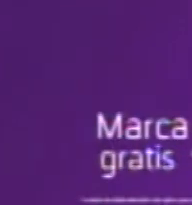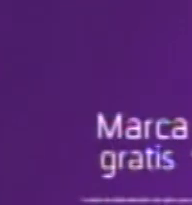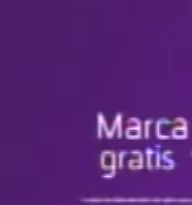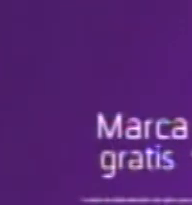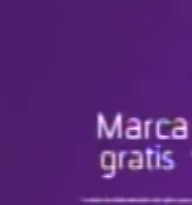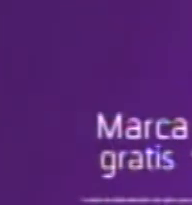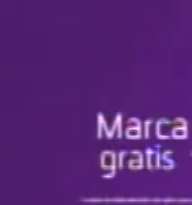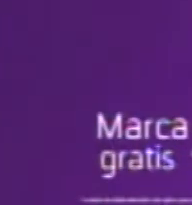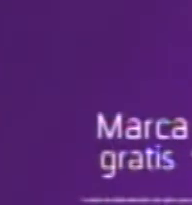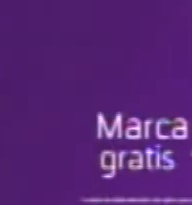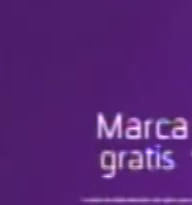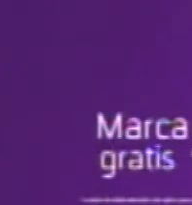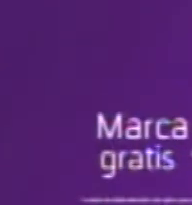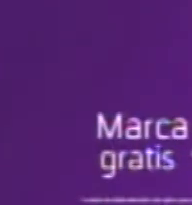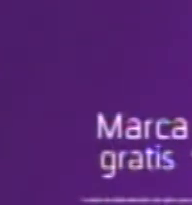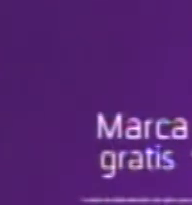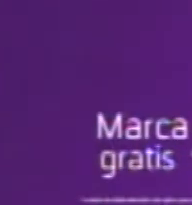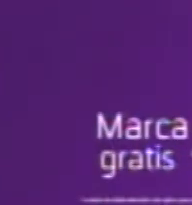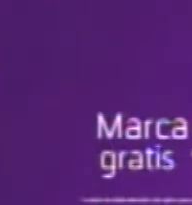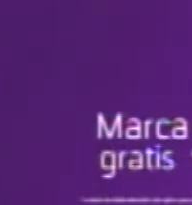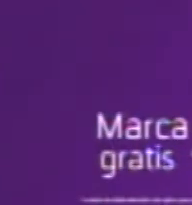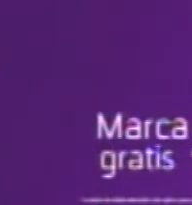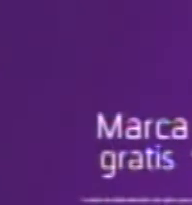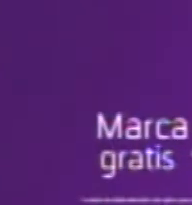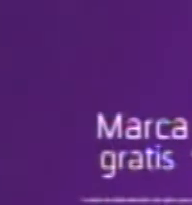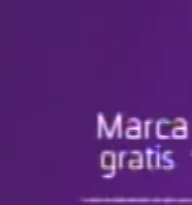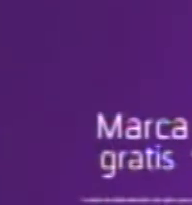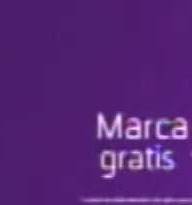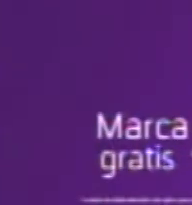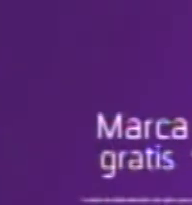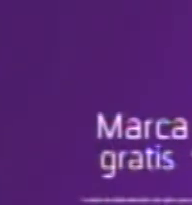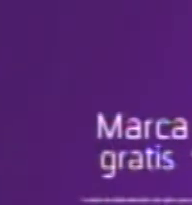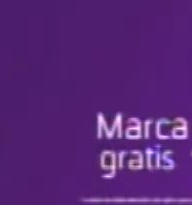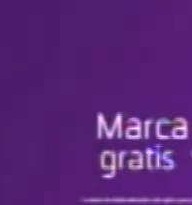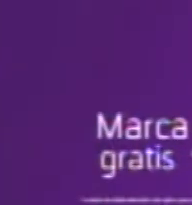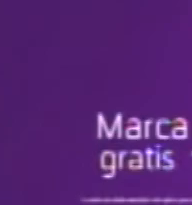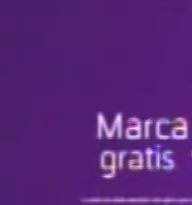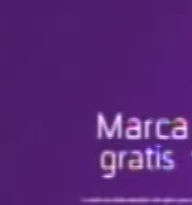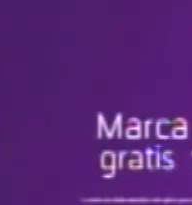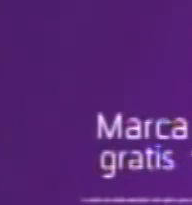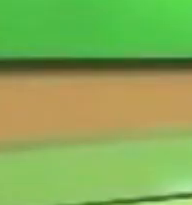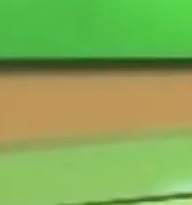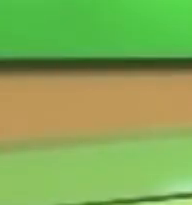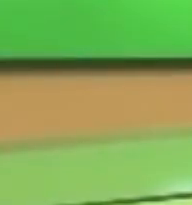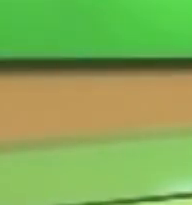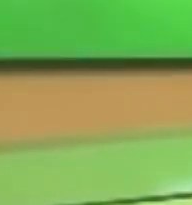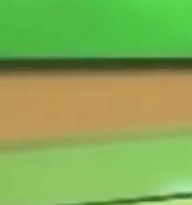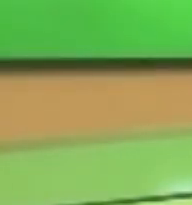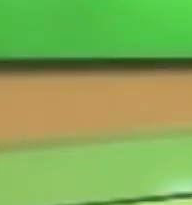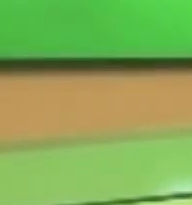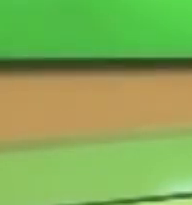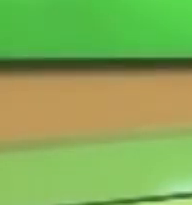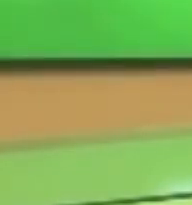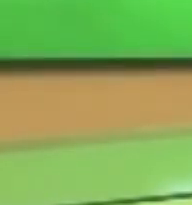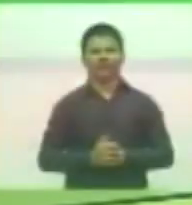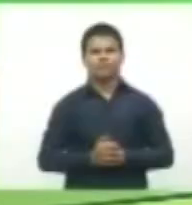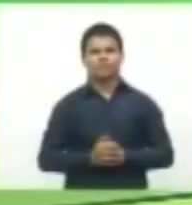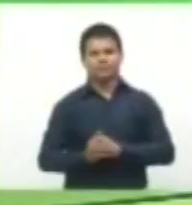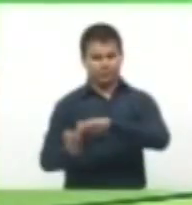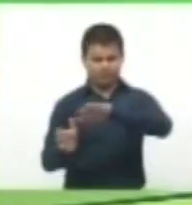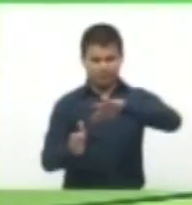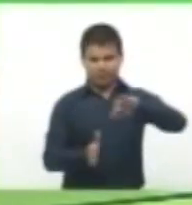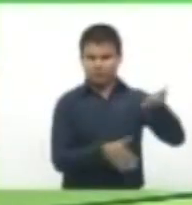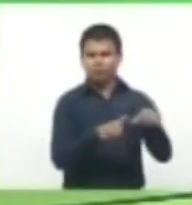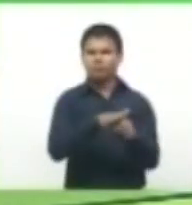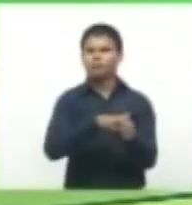velocidad. Además, compras hoy y pagas en abril. Llama ya mismo al numeral 503. En otros hechos importantes,